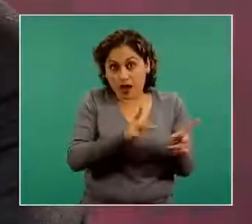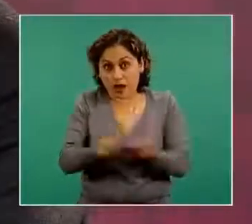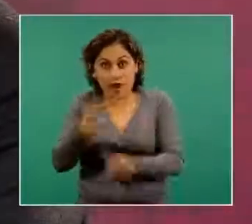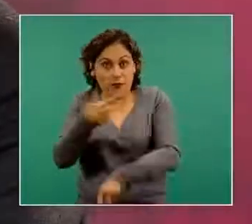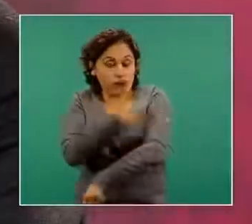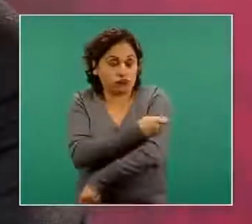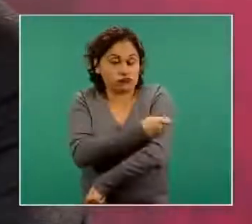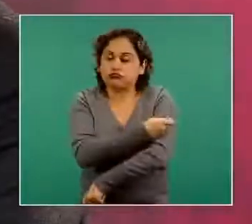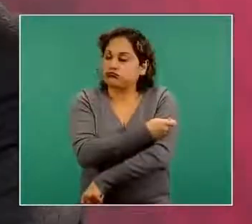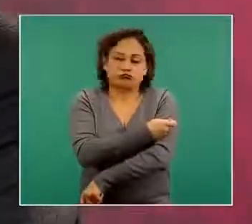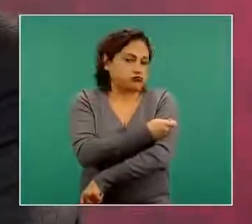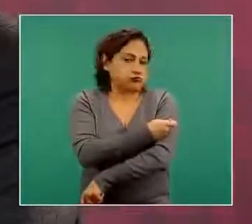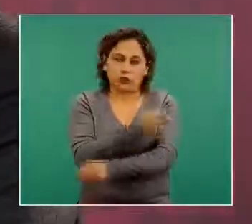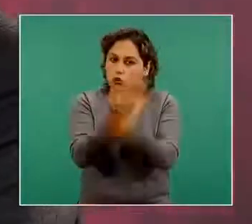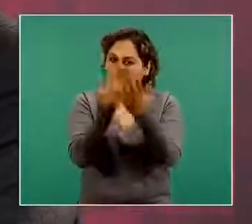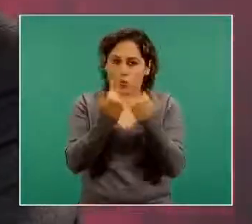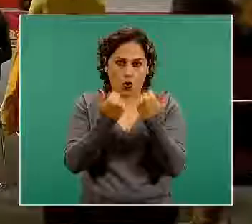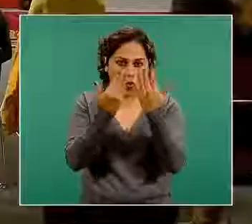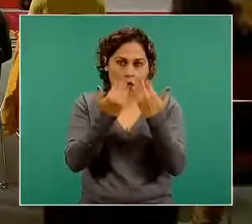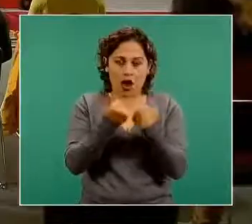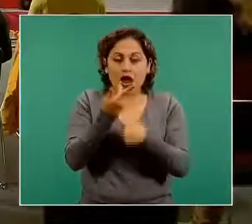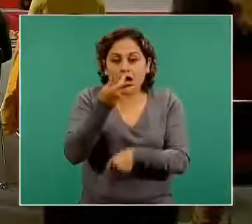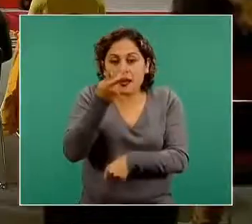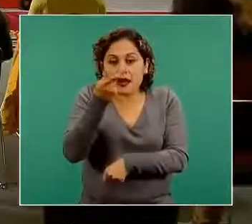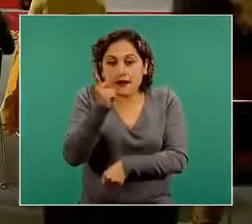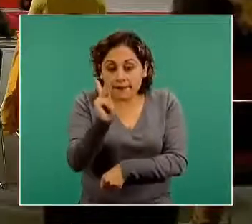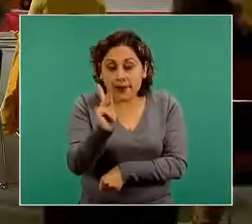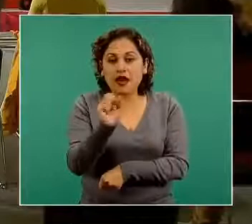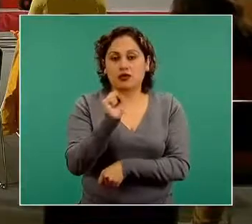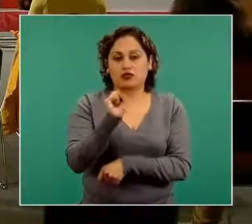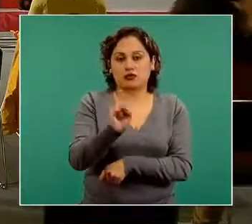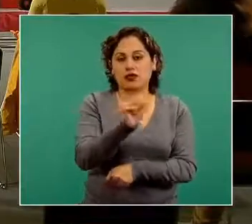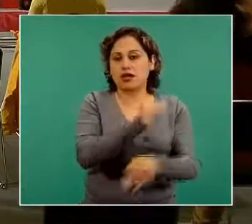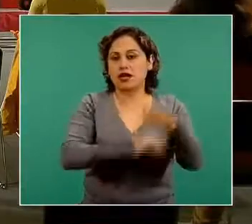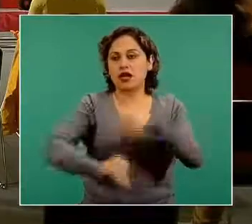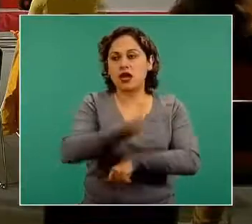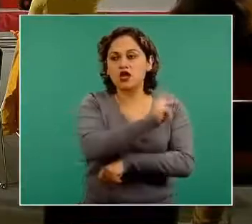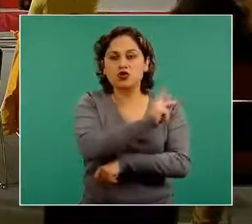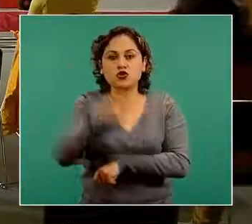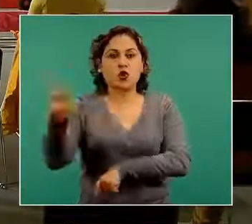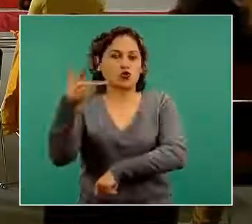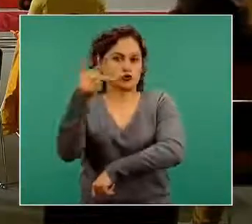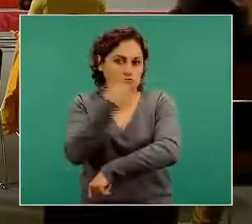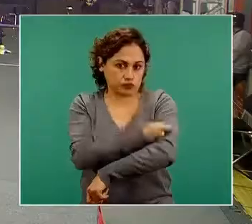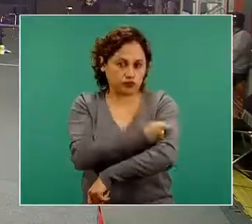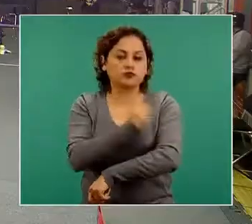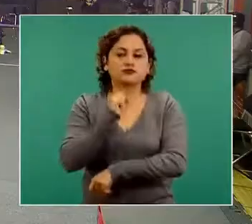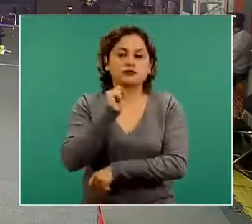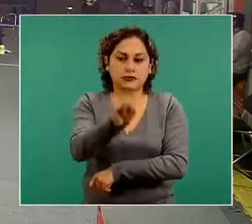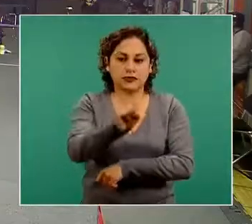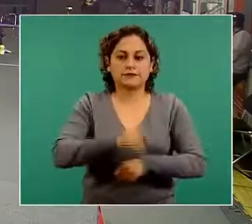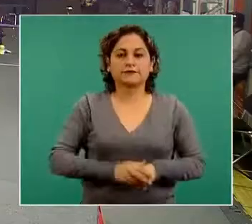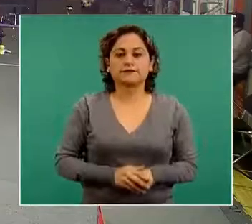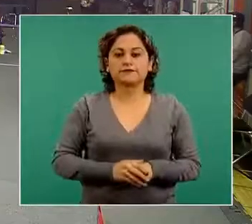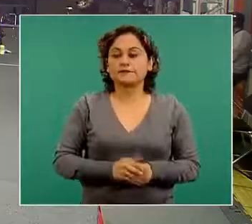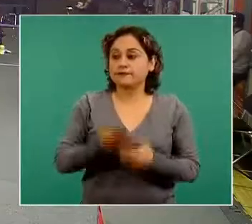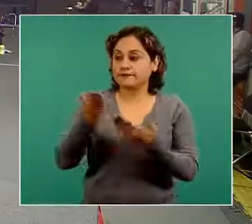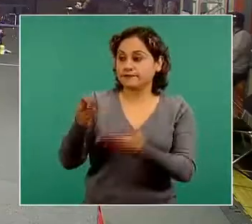todas serán sujetos de vacunación contra el COVID. Muchas gracias. Ahora de este lado, Natalia